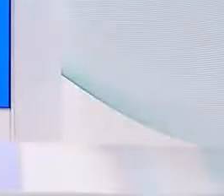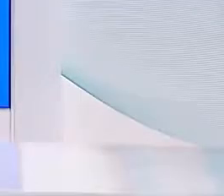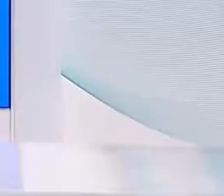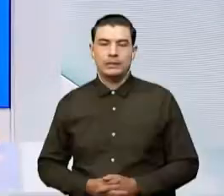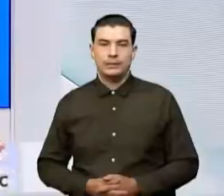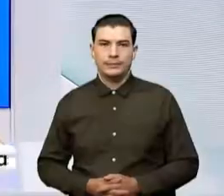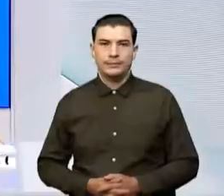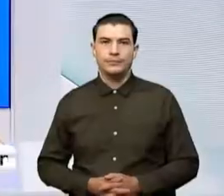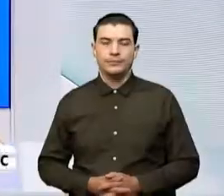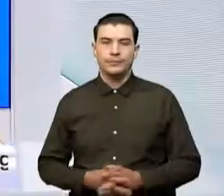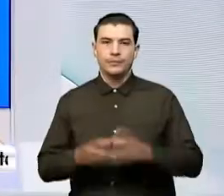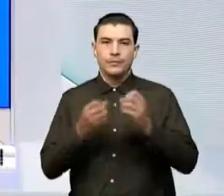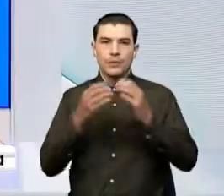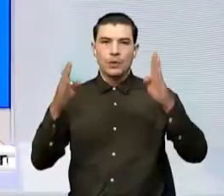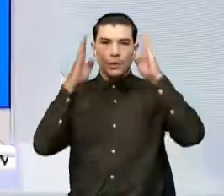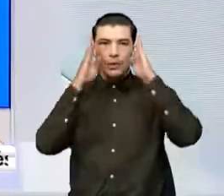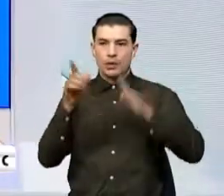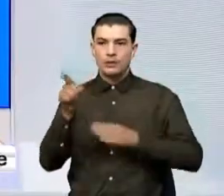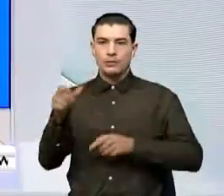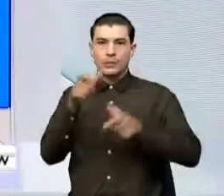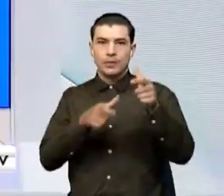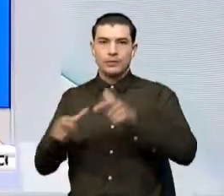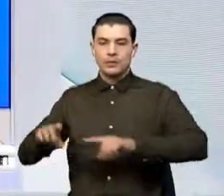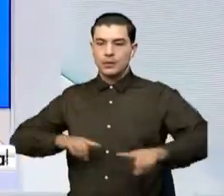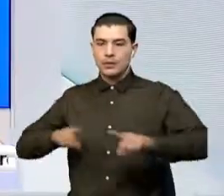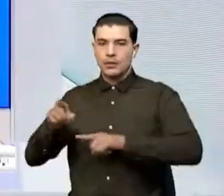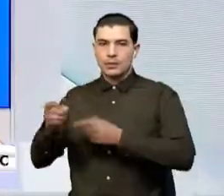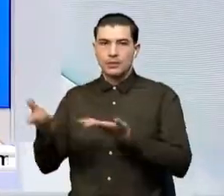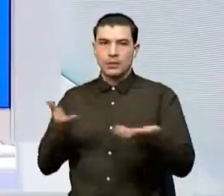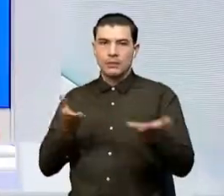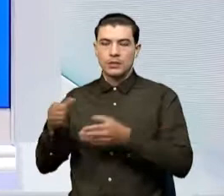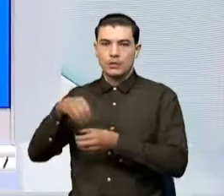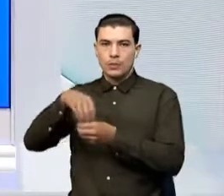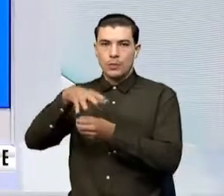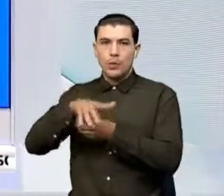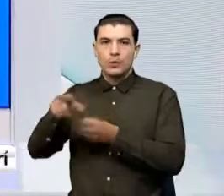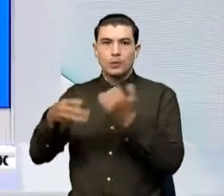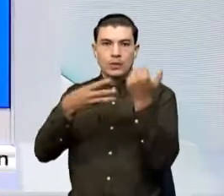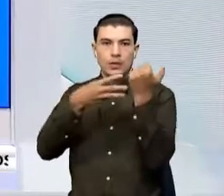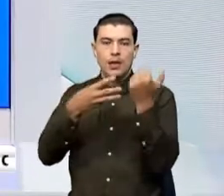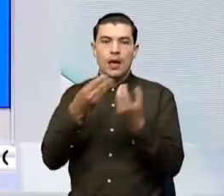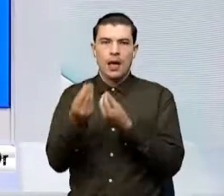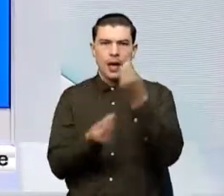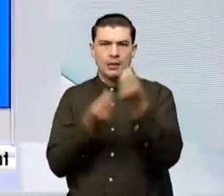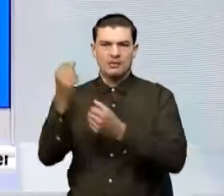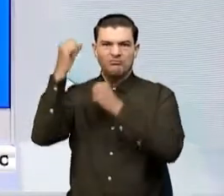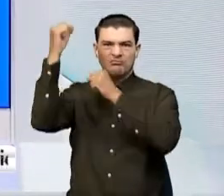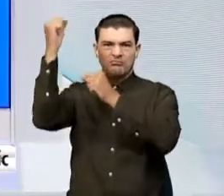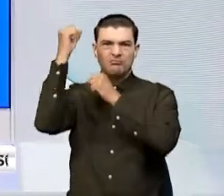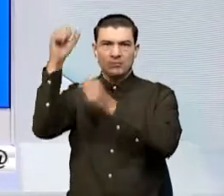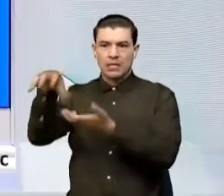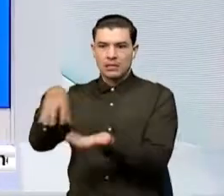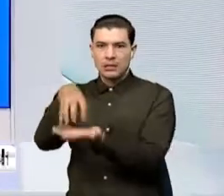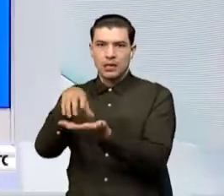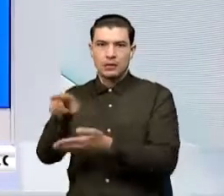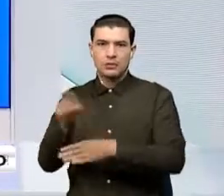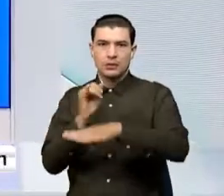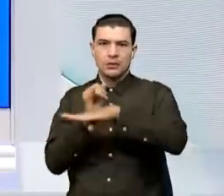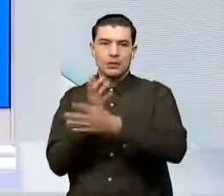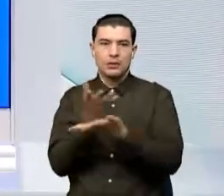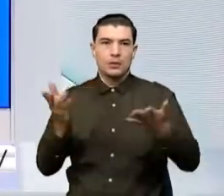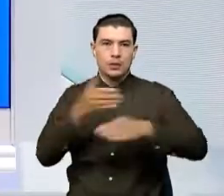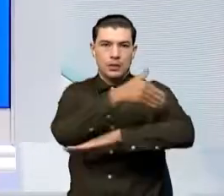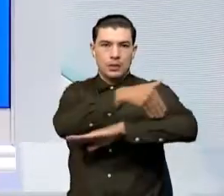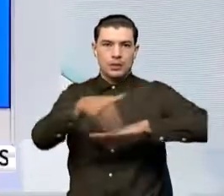mucha atención que funcionarios del sindicato de servidores públicos del sena realizaron un plantón en una de las sedes de la institución ubicada en la